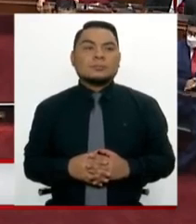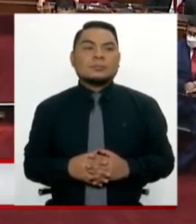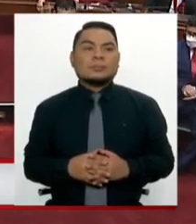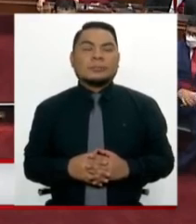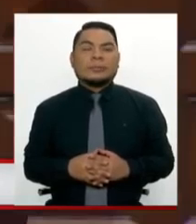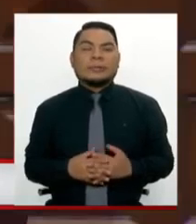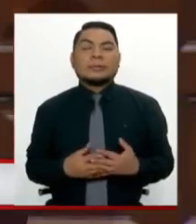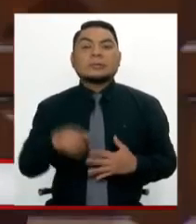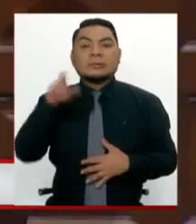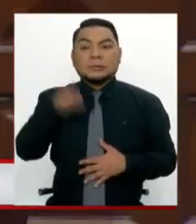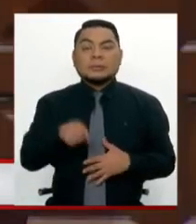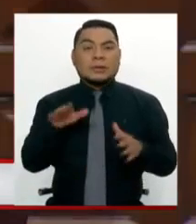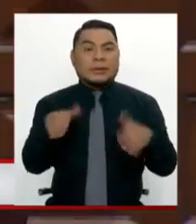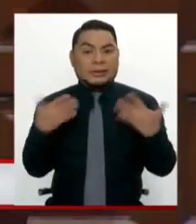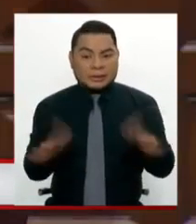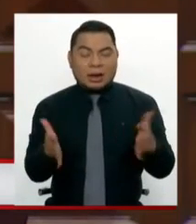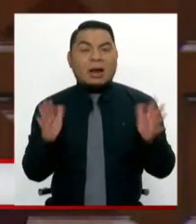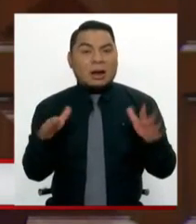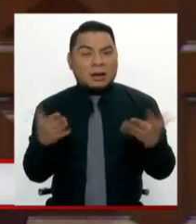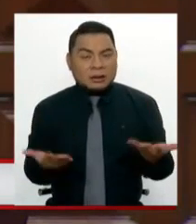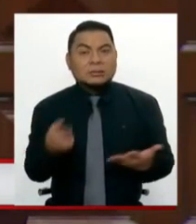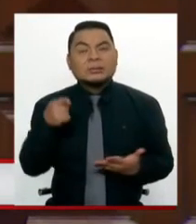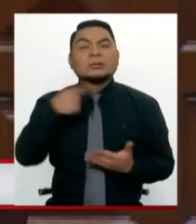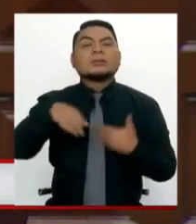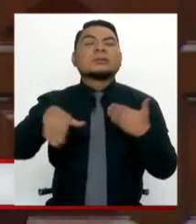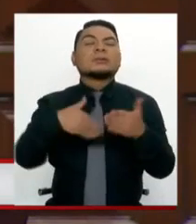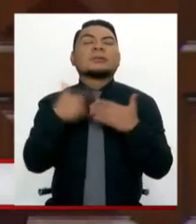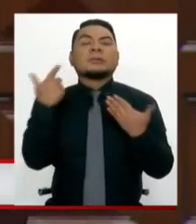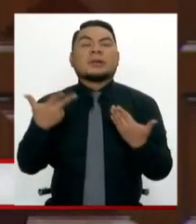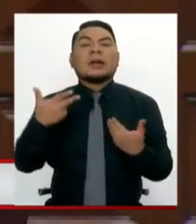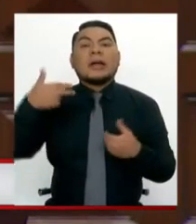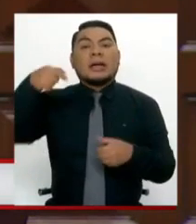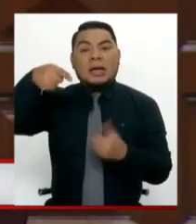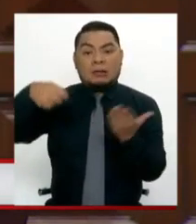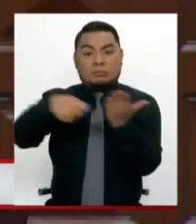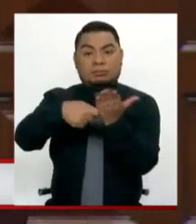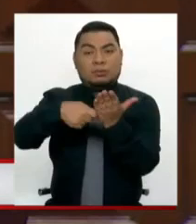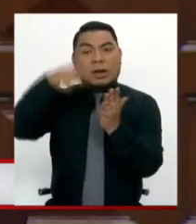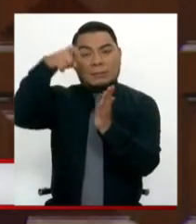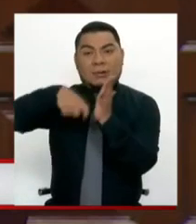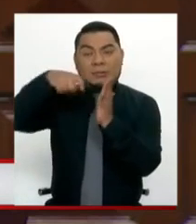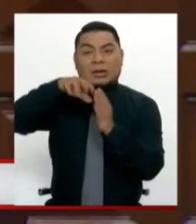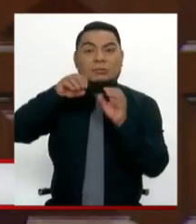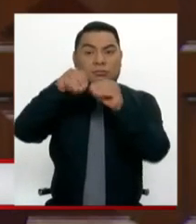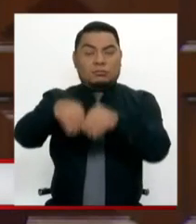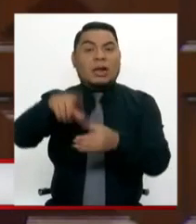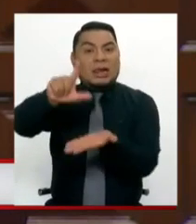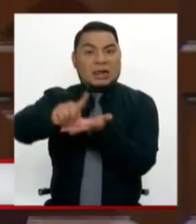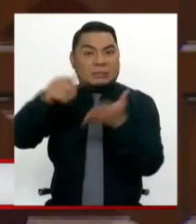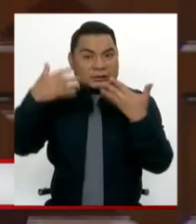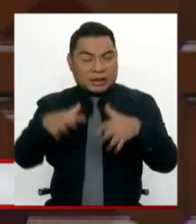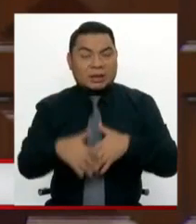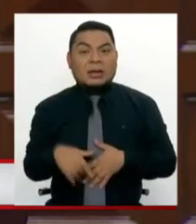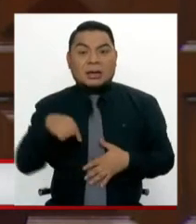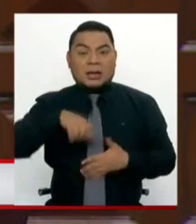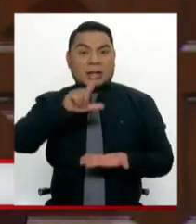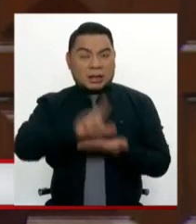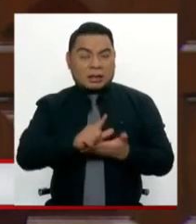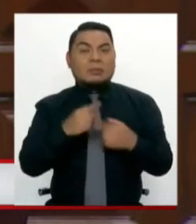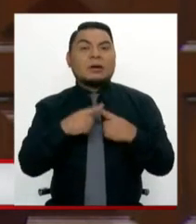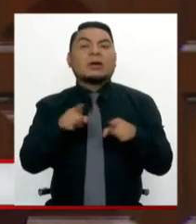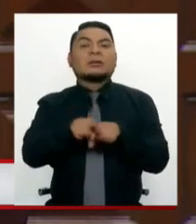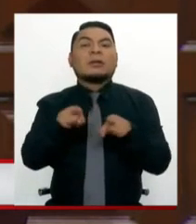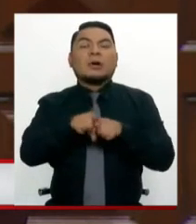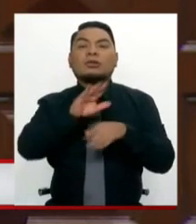Debido a que ya contamos con electrolineras instaladas en Lima Metropolitana y en toda